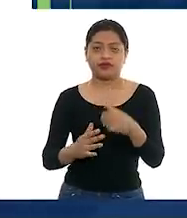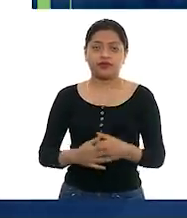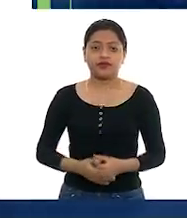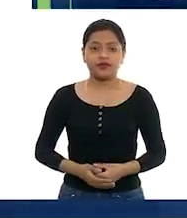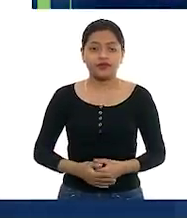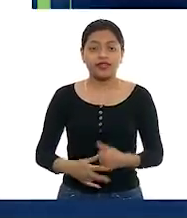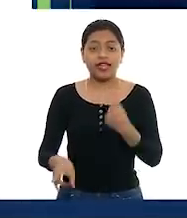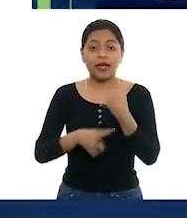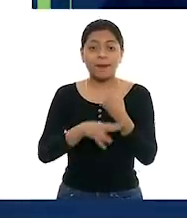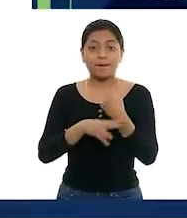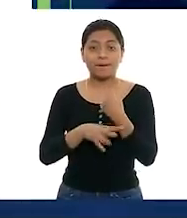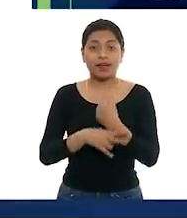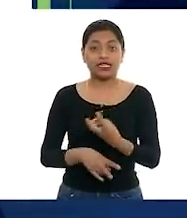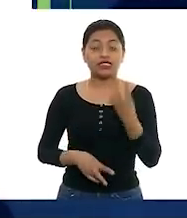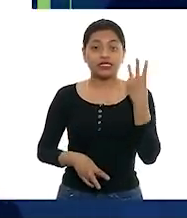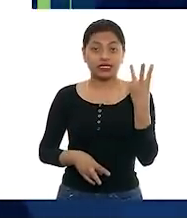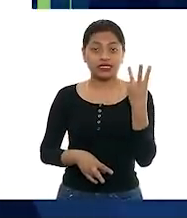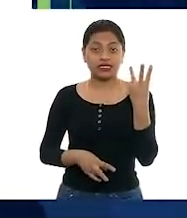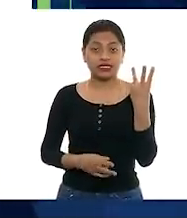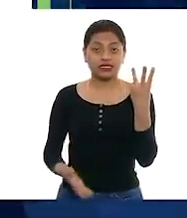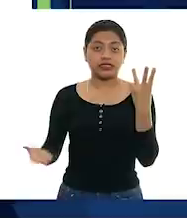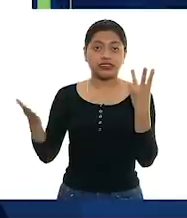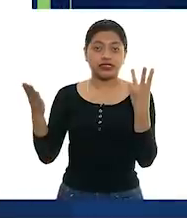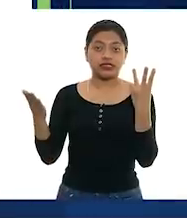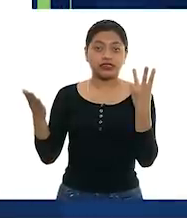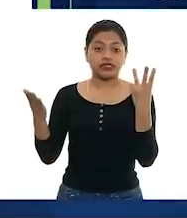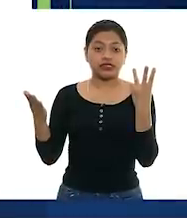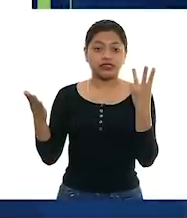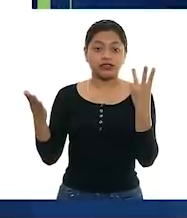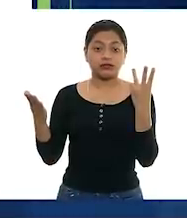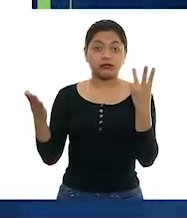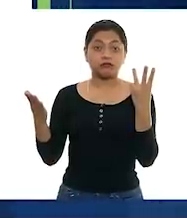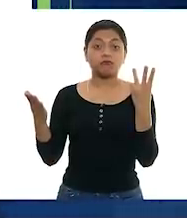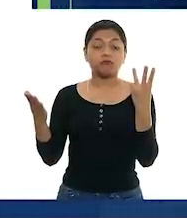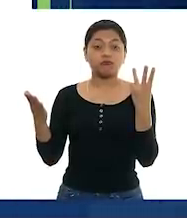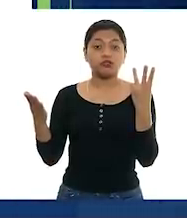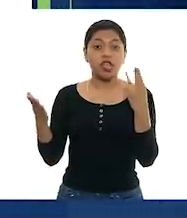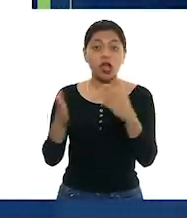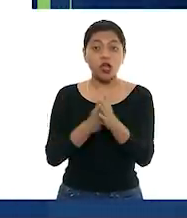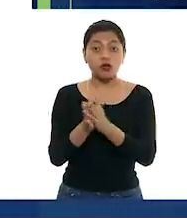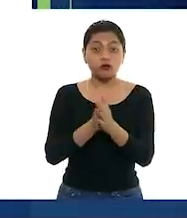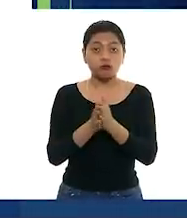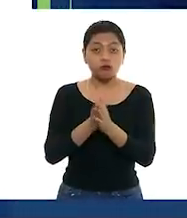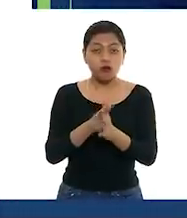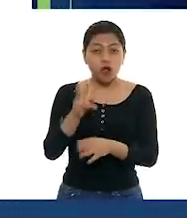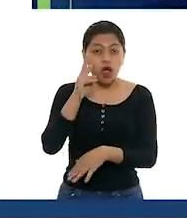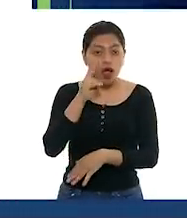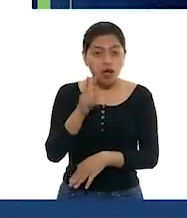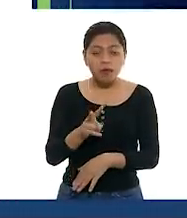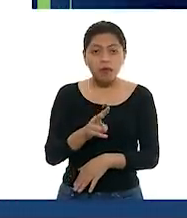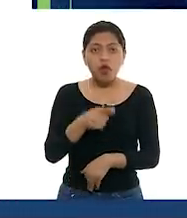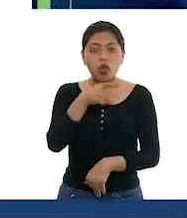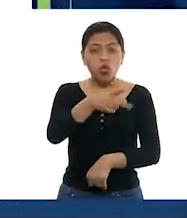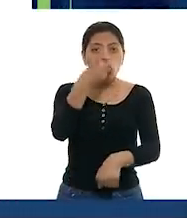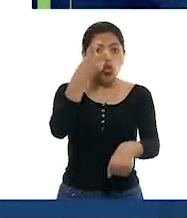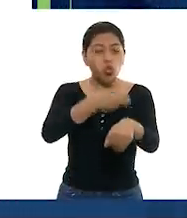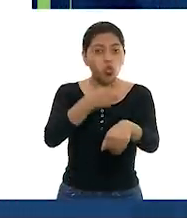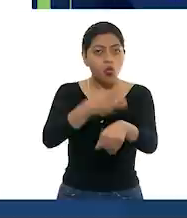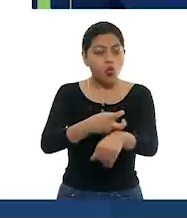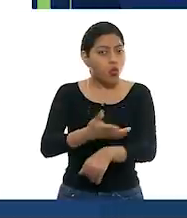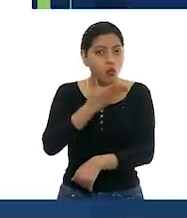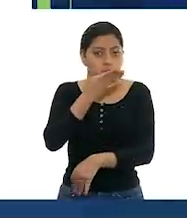Y el vaso 3, con el plato 3, el chocolate se ve casi igual que al